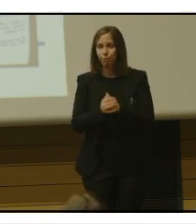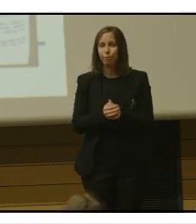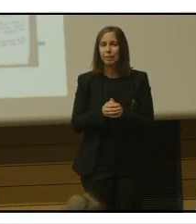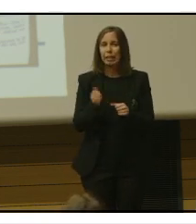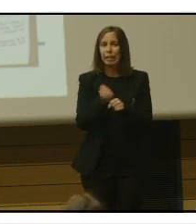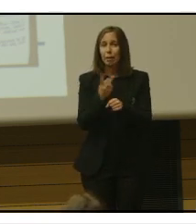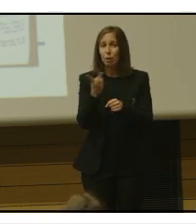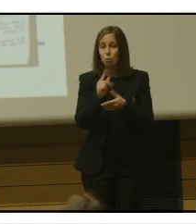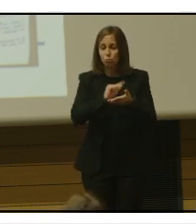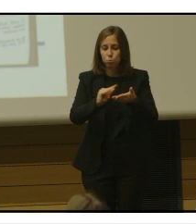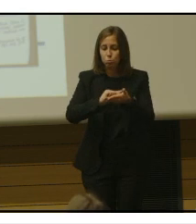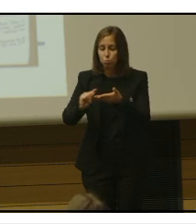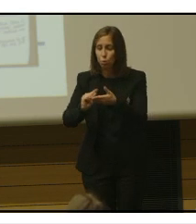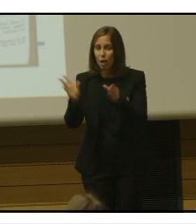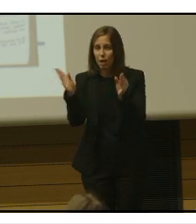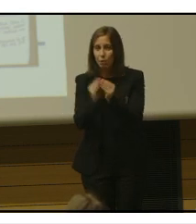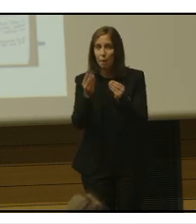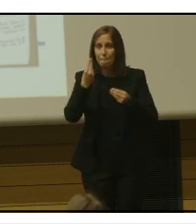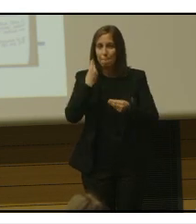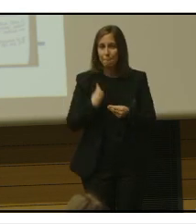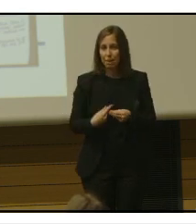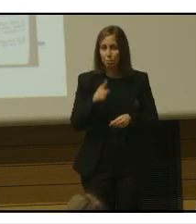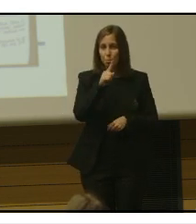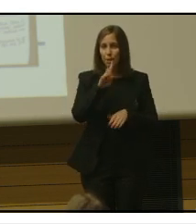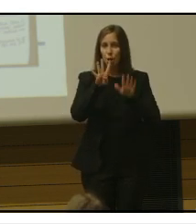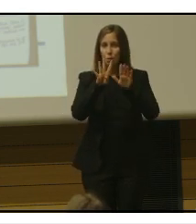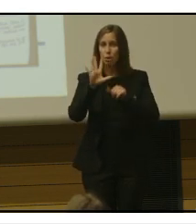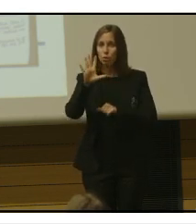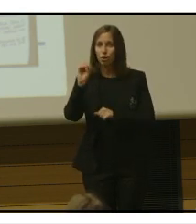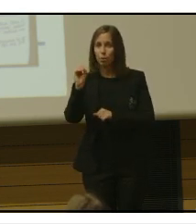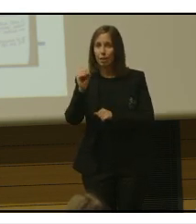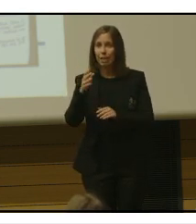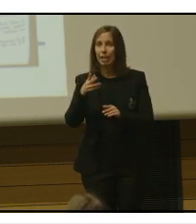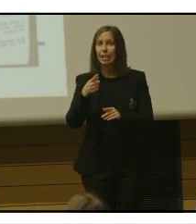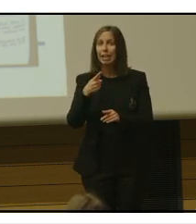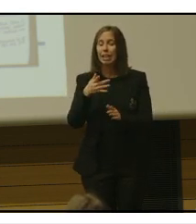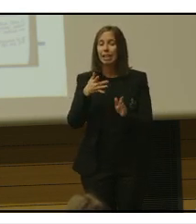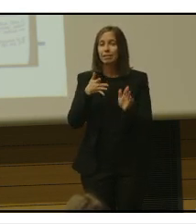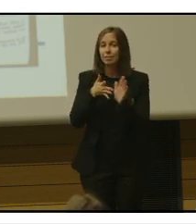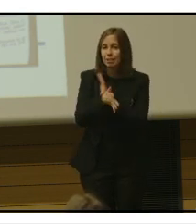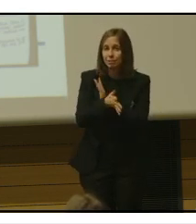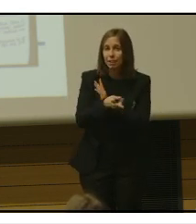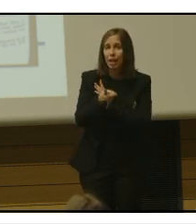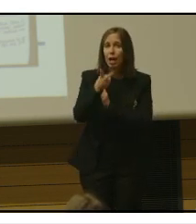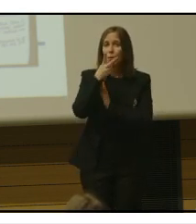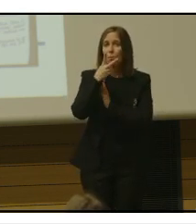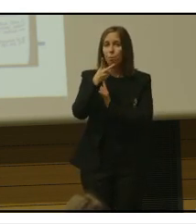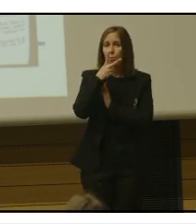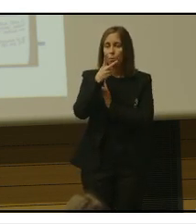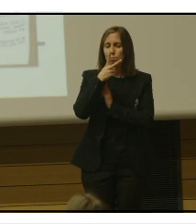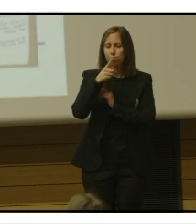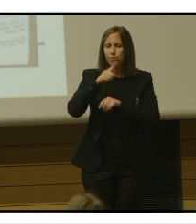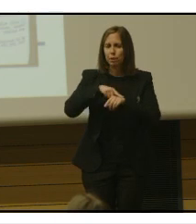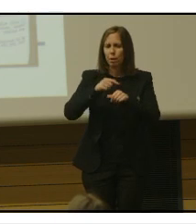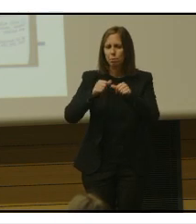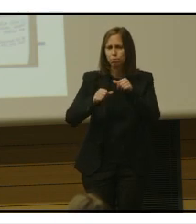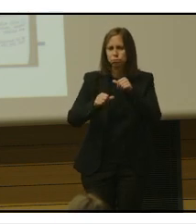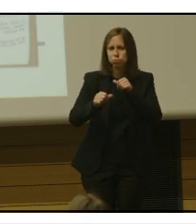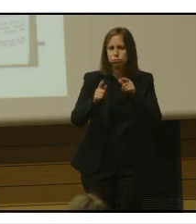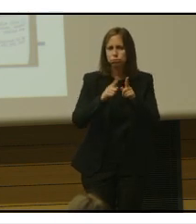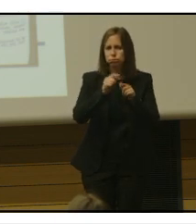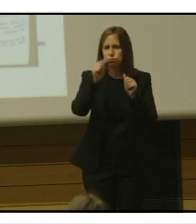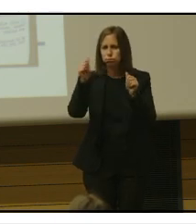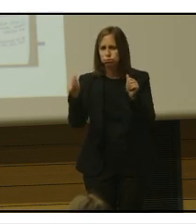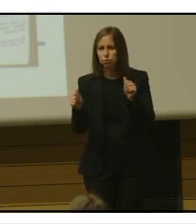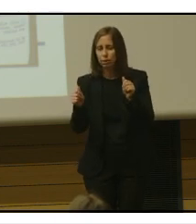trabajos concluyen esto, concluyen en 1950 que el consumo excesivo y prolongado en el tiempo, especialmente de cigarrillos, parece ser